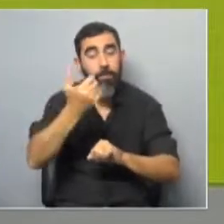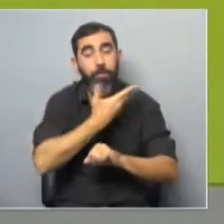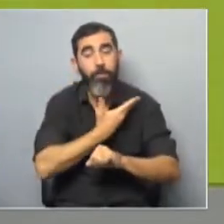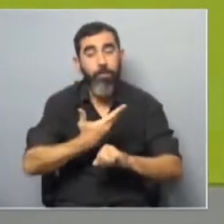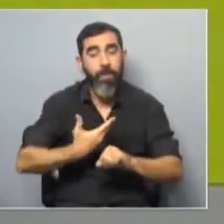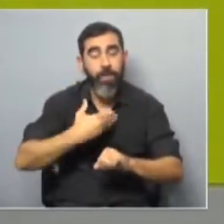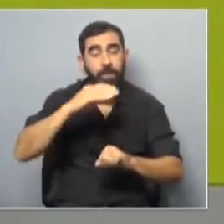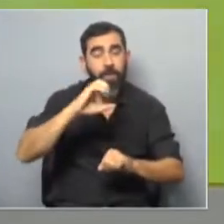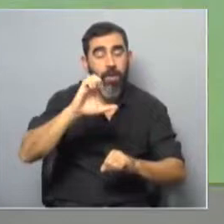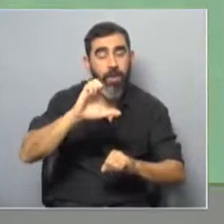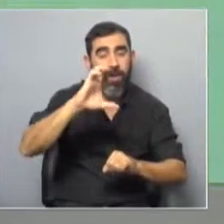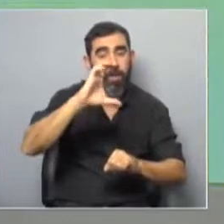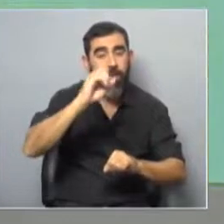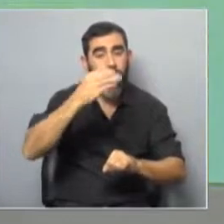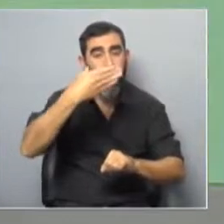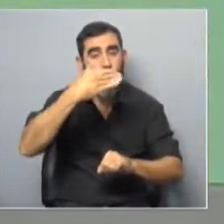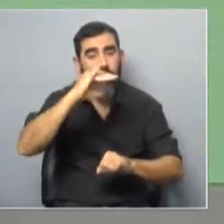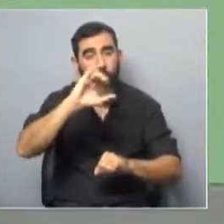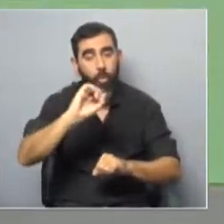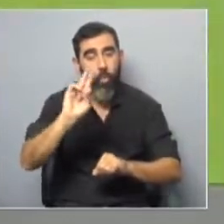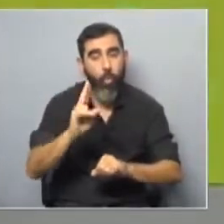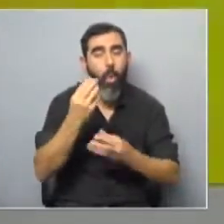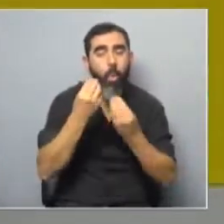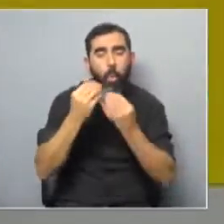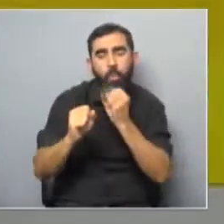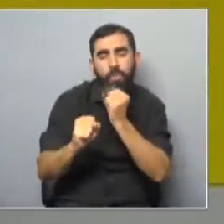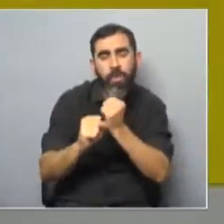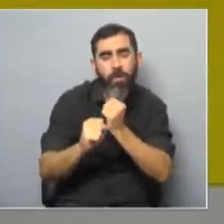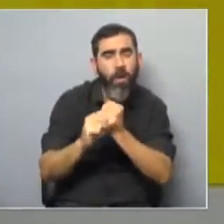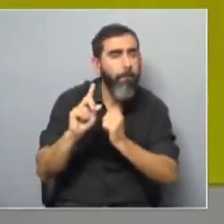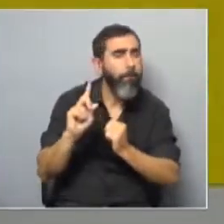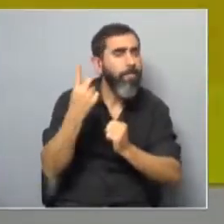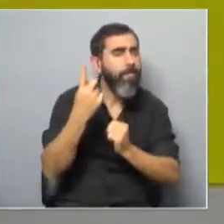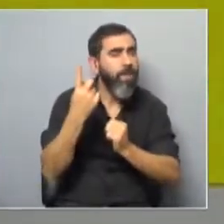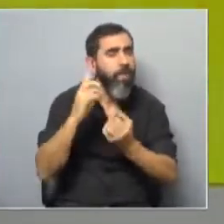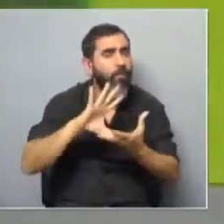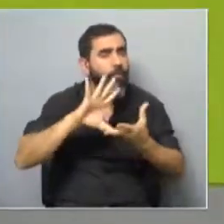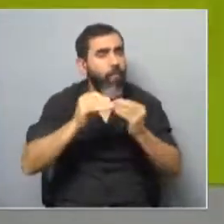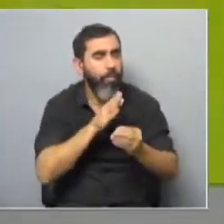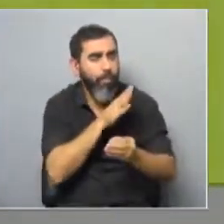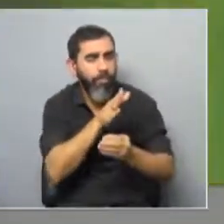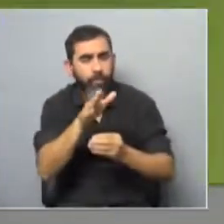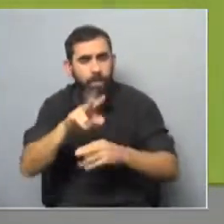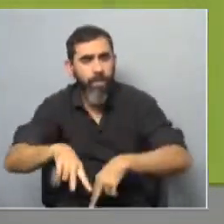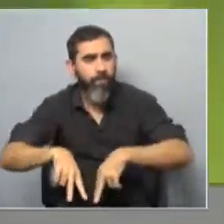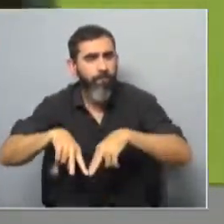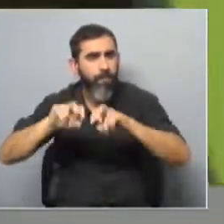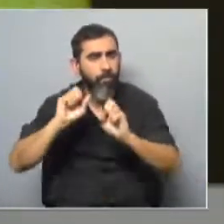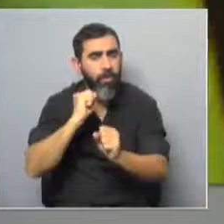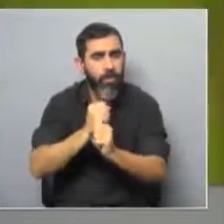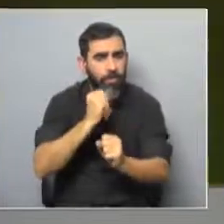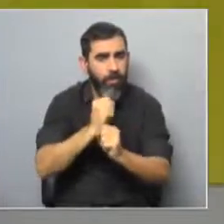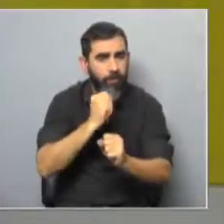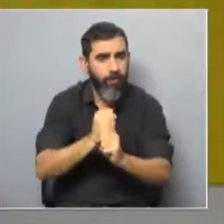Uruguay, que bueno, nos va a contar cómo es que trabajan, cuáles son las principales líneas que tienen de trabajo